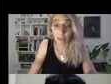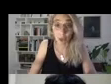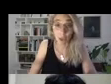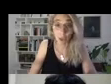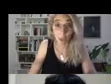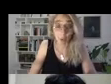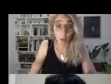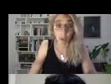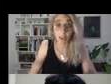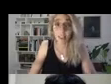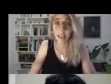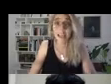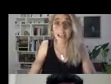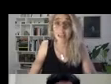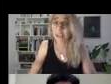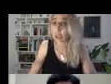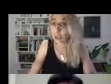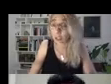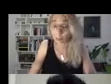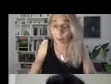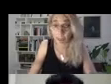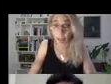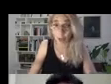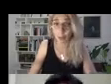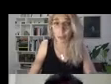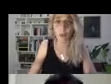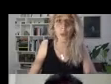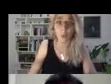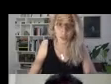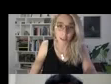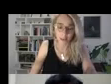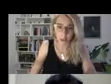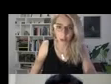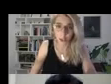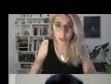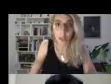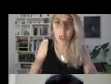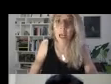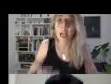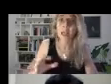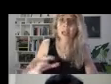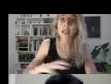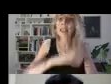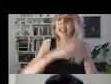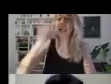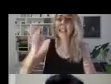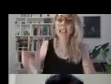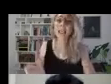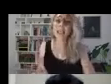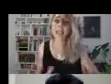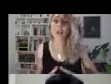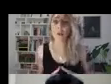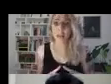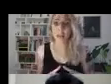en la mayor de las oportunidades, este espacio que tenemos para compartir juntas entre todas. ¿De